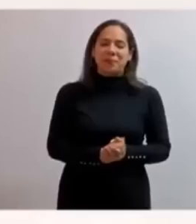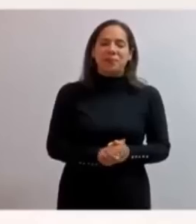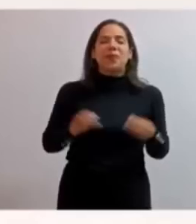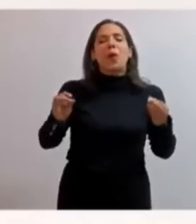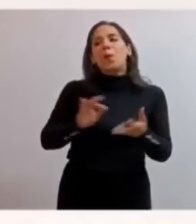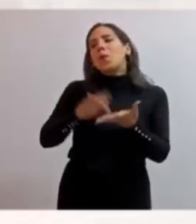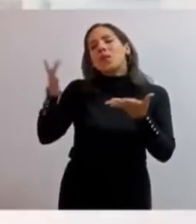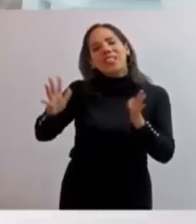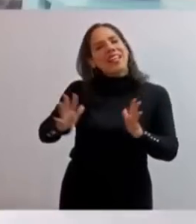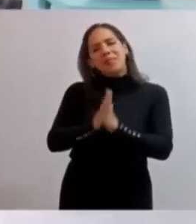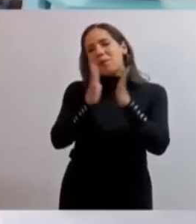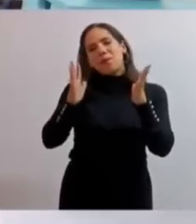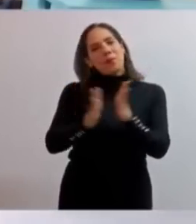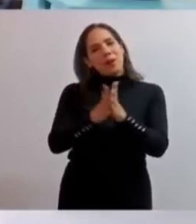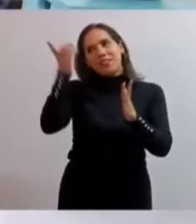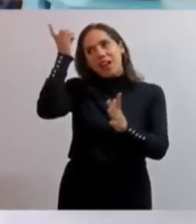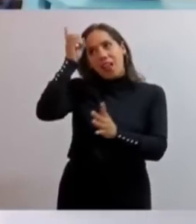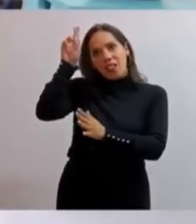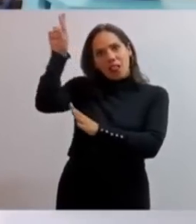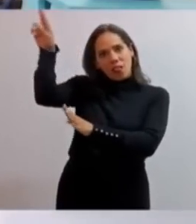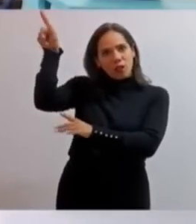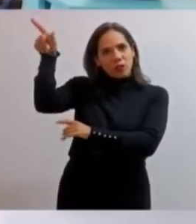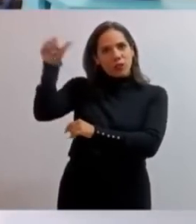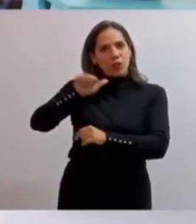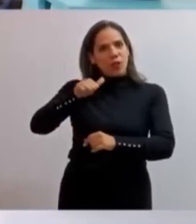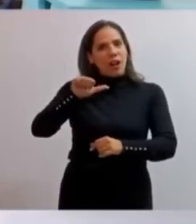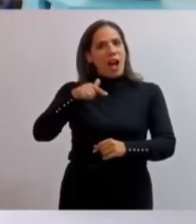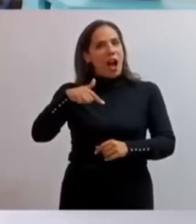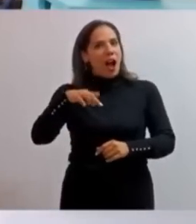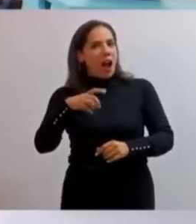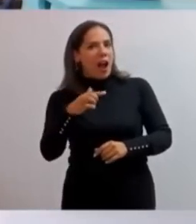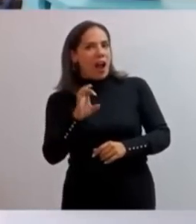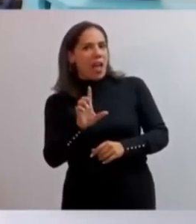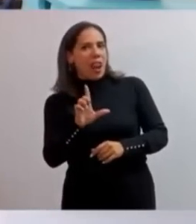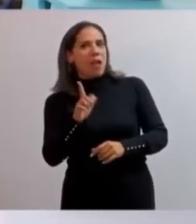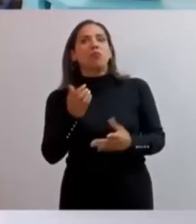la participación del doctor Ángel Díaz Barriga por esta